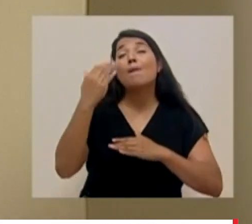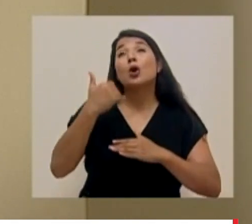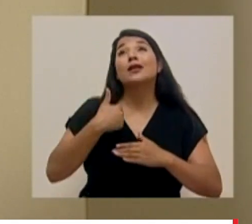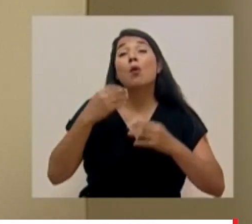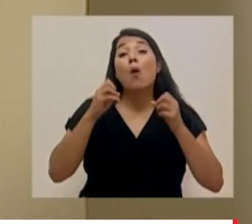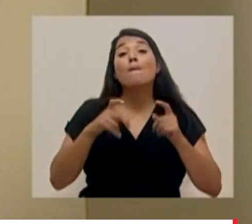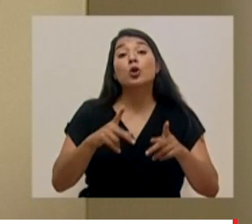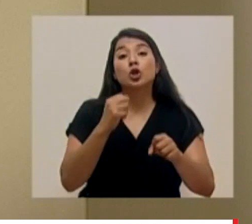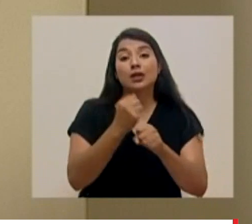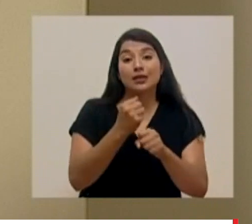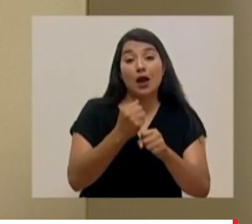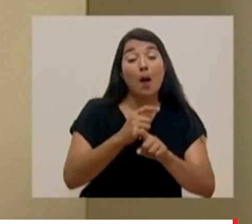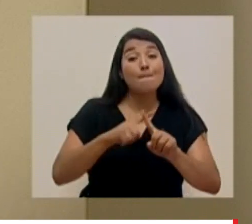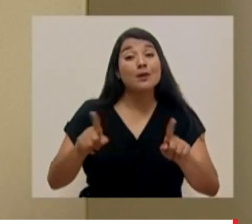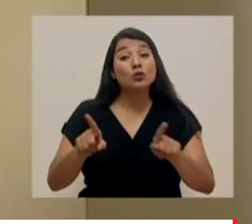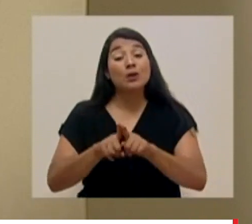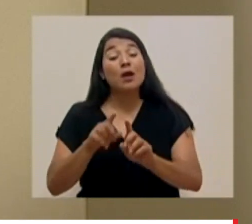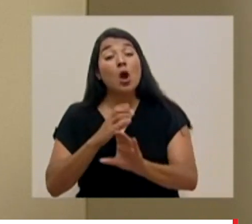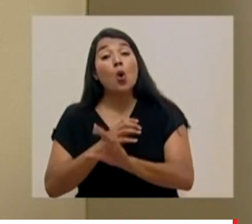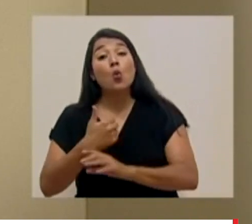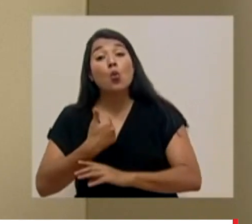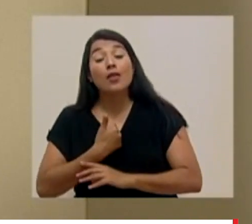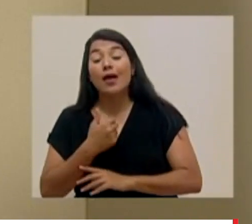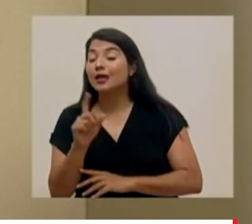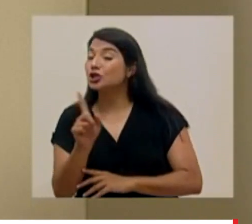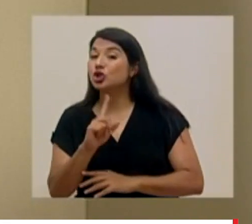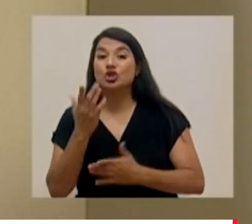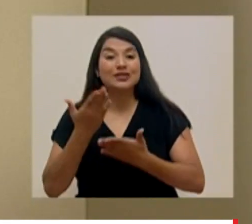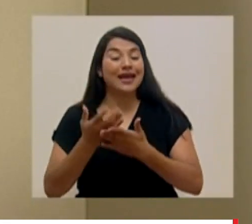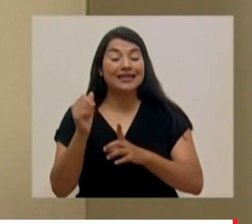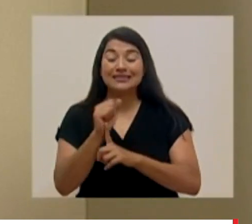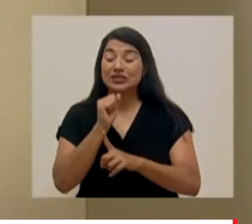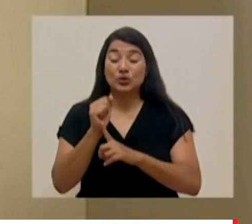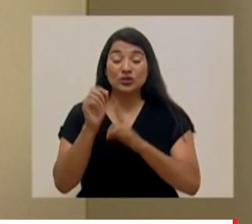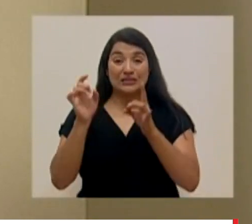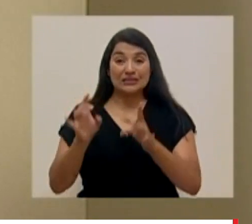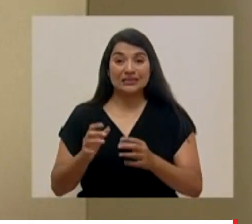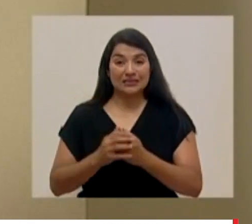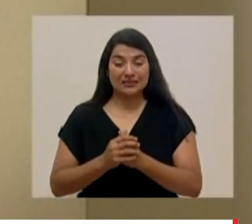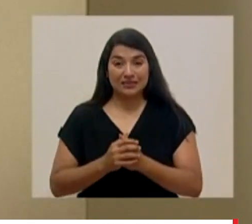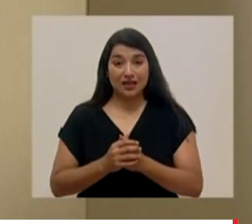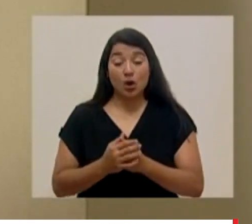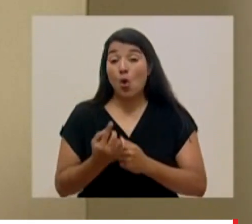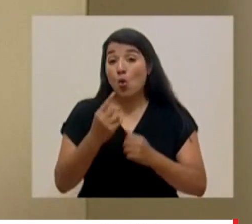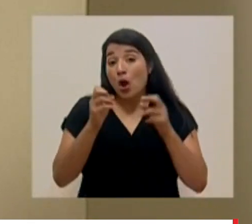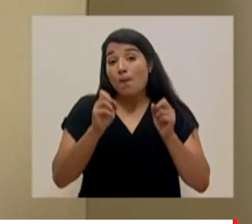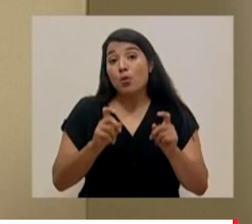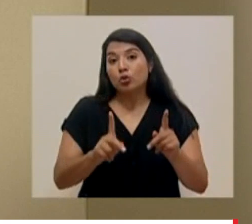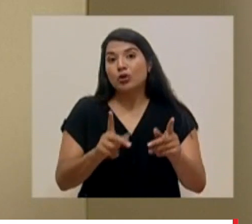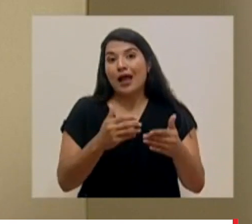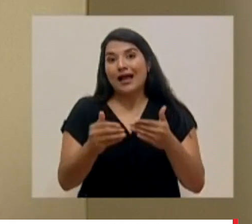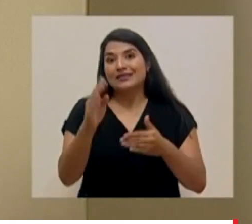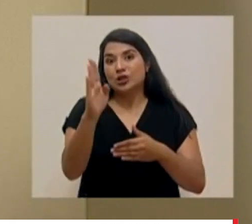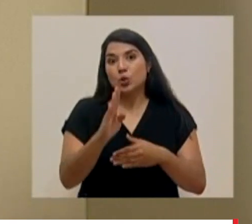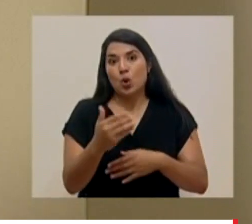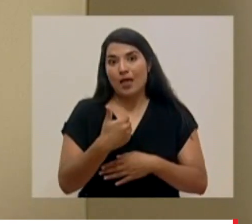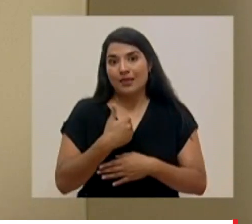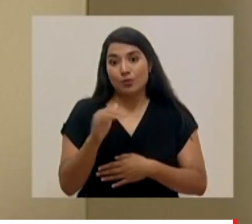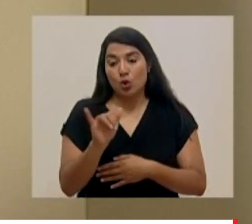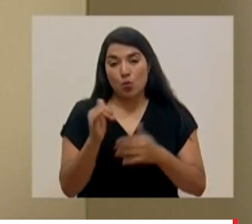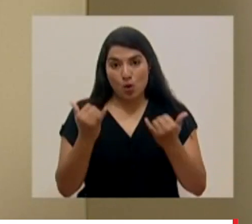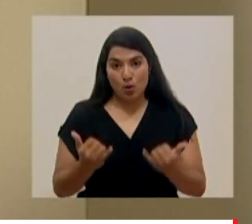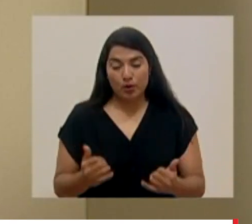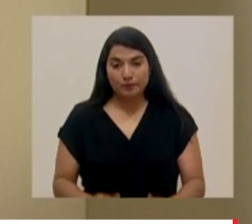de trabajo, pero también de cuidarnos, de no llegar a estados críticos, que es una oportunidad que normalmente no la tenemos como la tenemos hoy